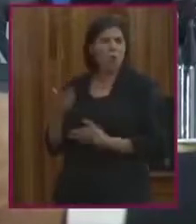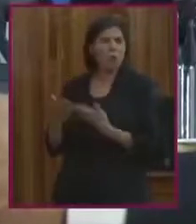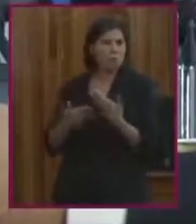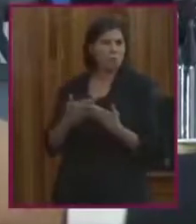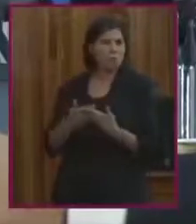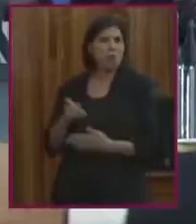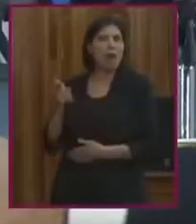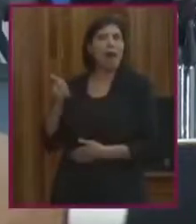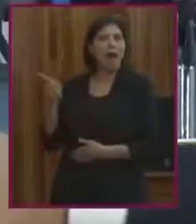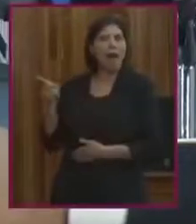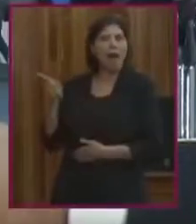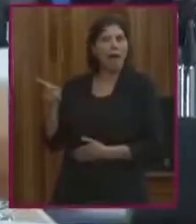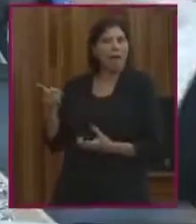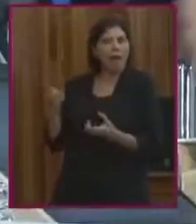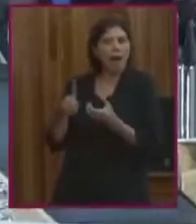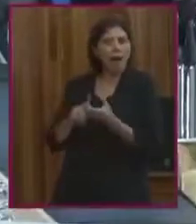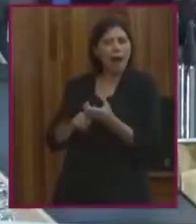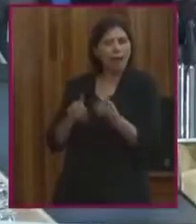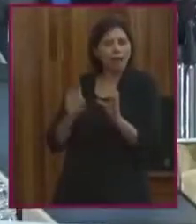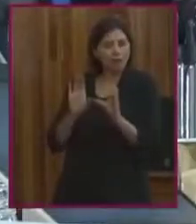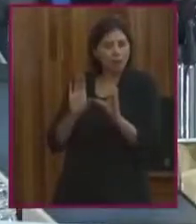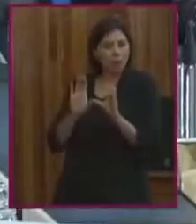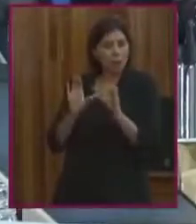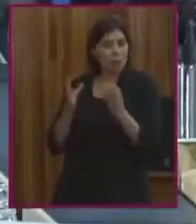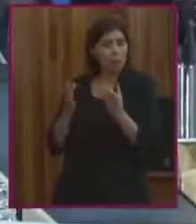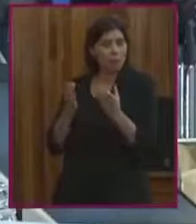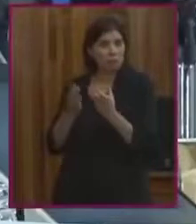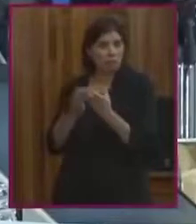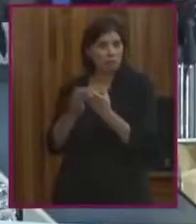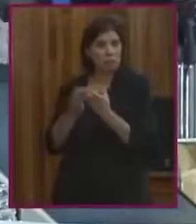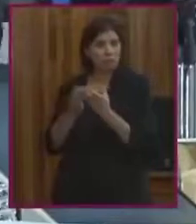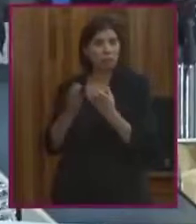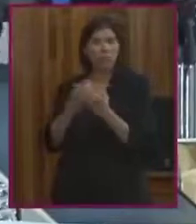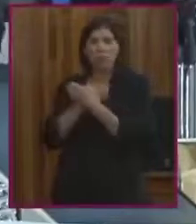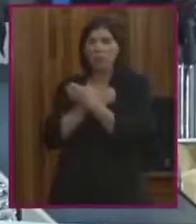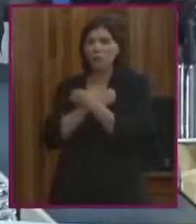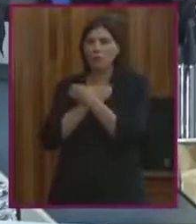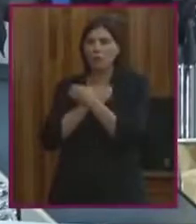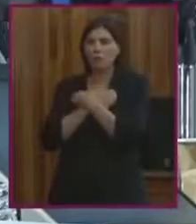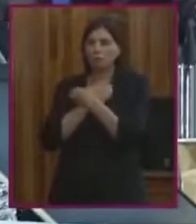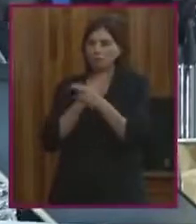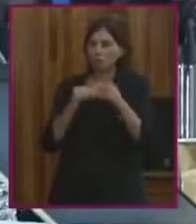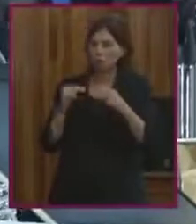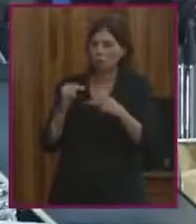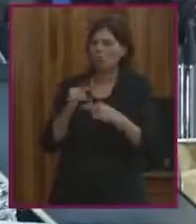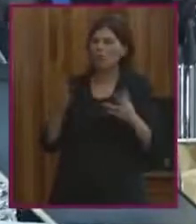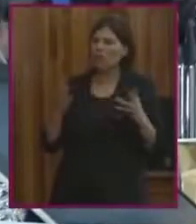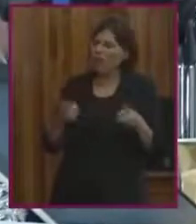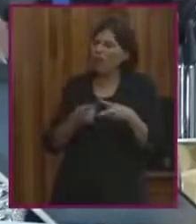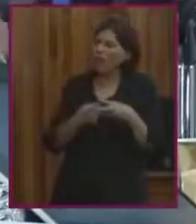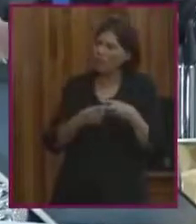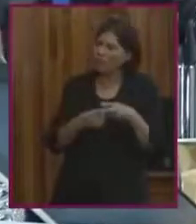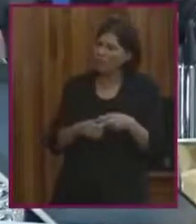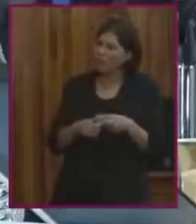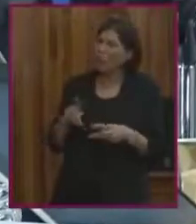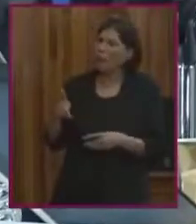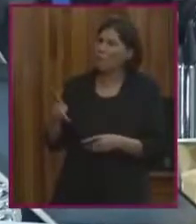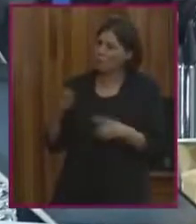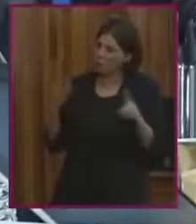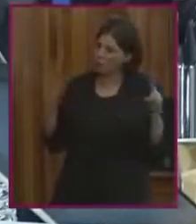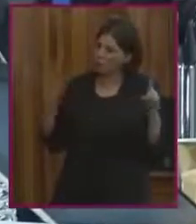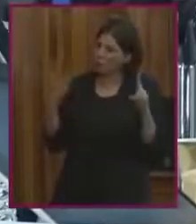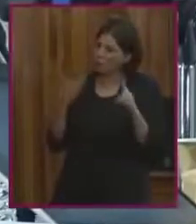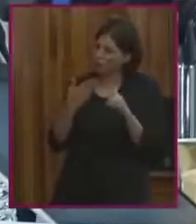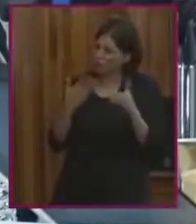es miembro del Consejo Nacional de Educación Superior, que ya está echándose a andar y que su pretensión precisamente es